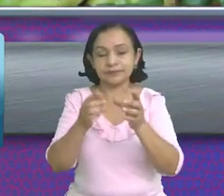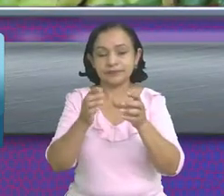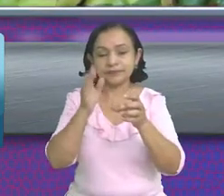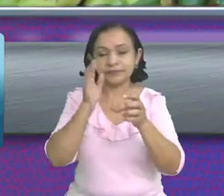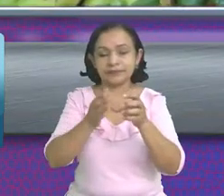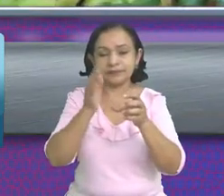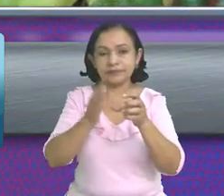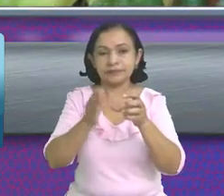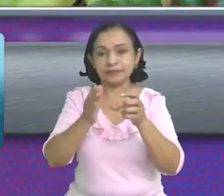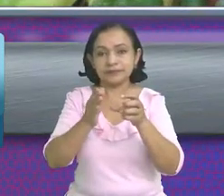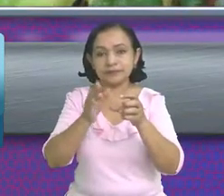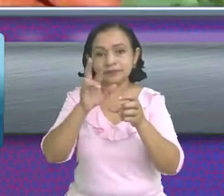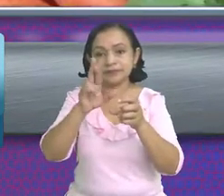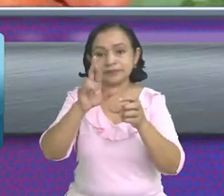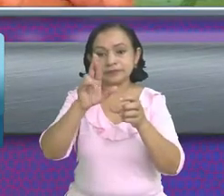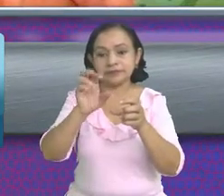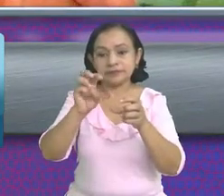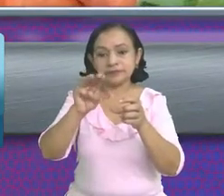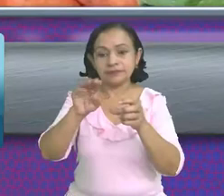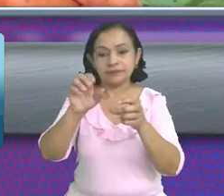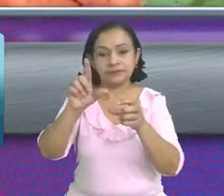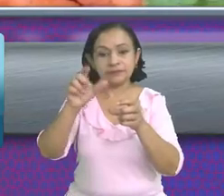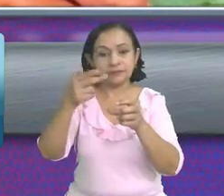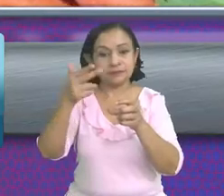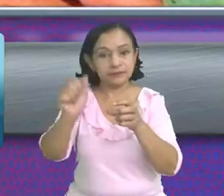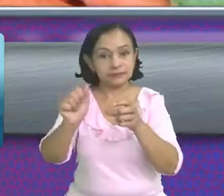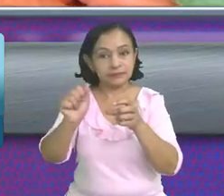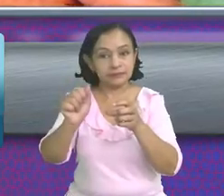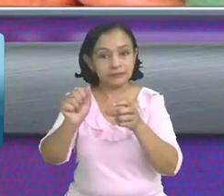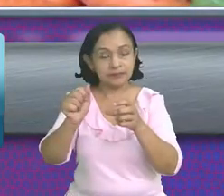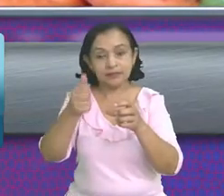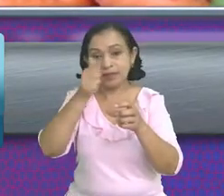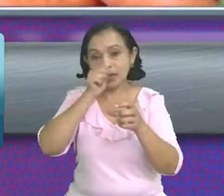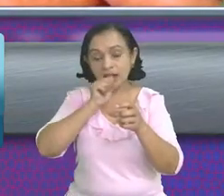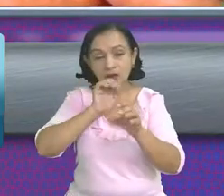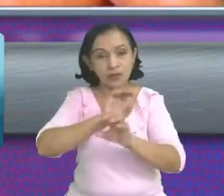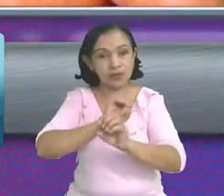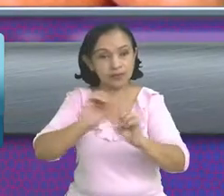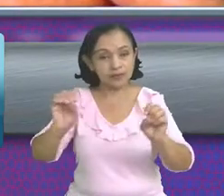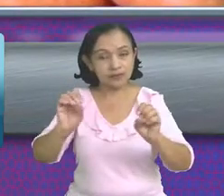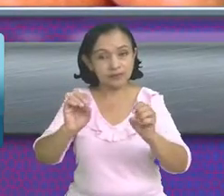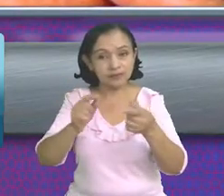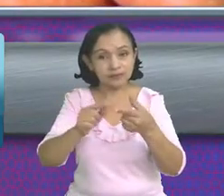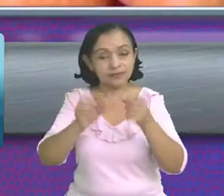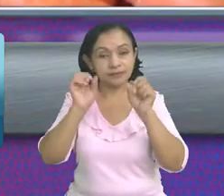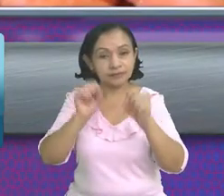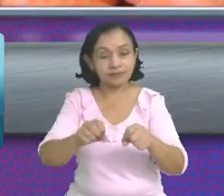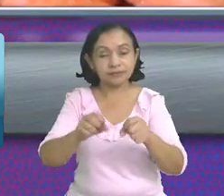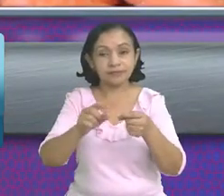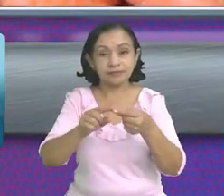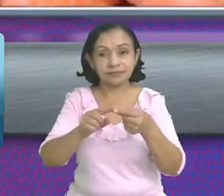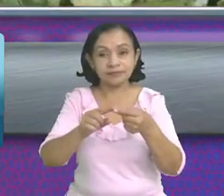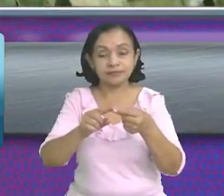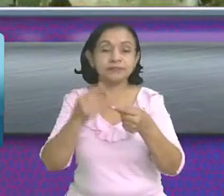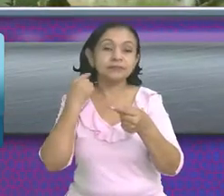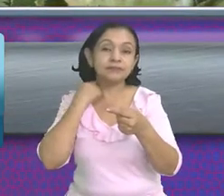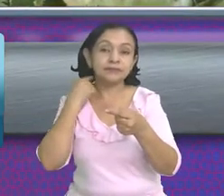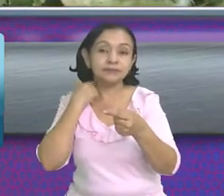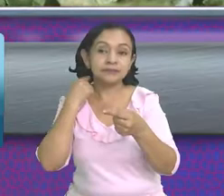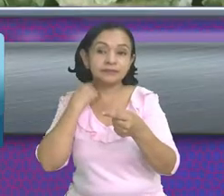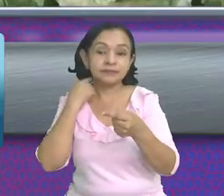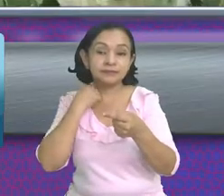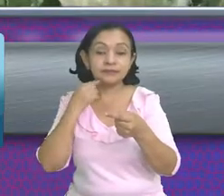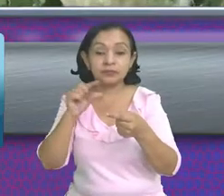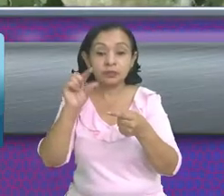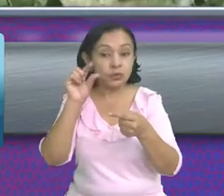ese caso sería por lo menos un fresco que solamente lleve su agua, que no esté tan cargado, y puede tomarlo siempre y cuando sea una